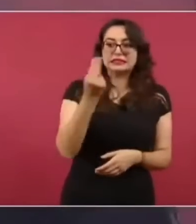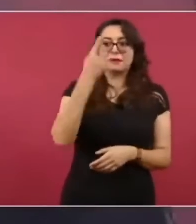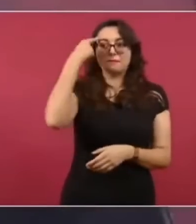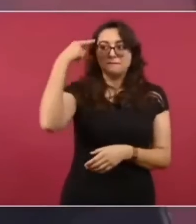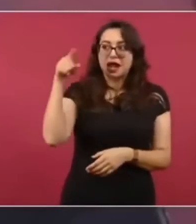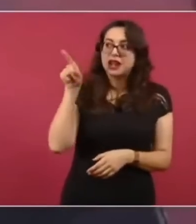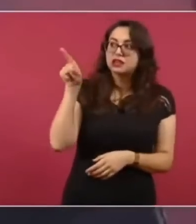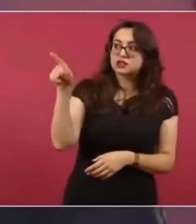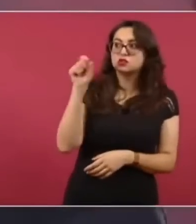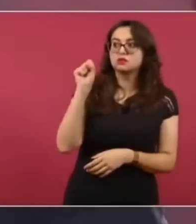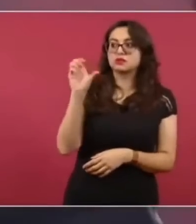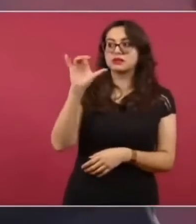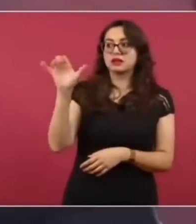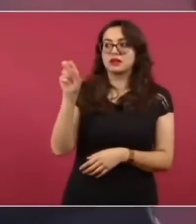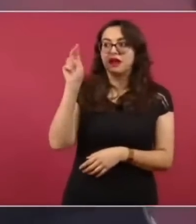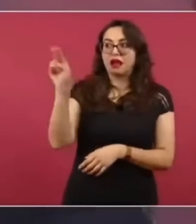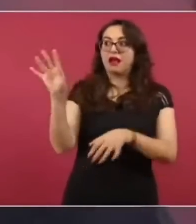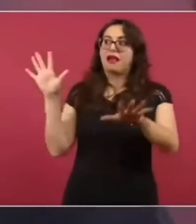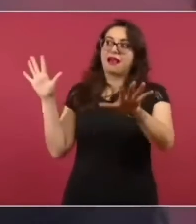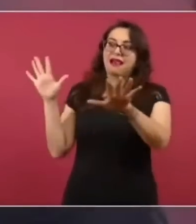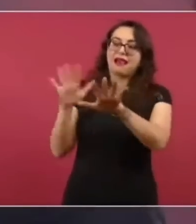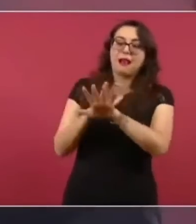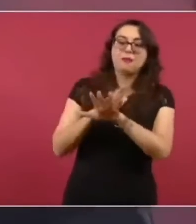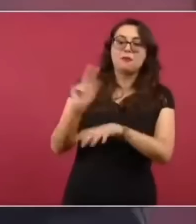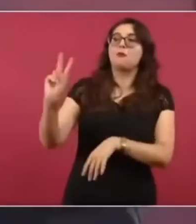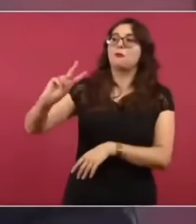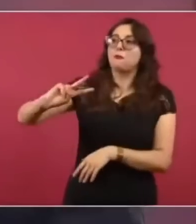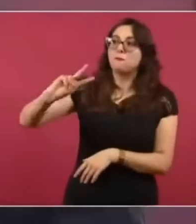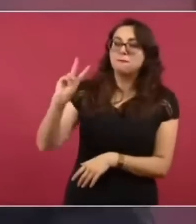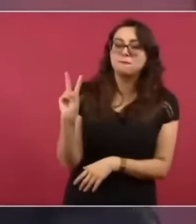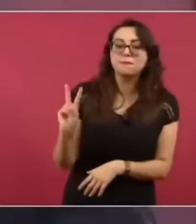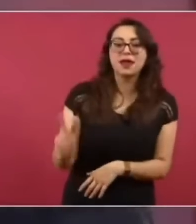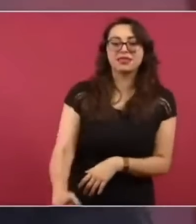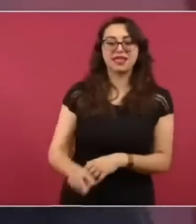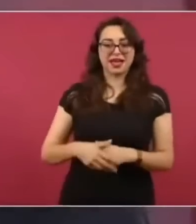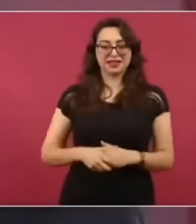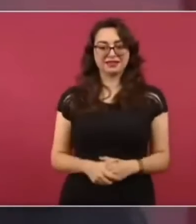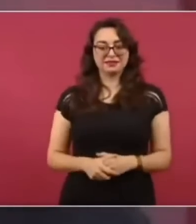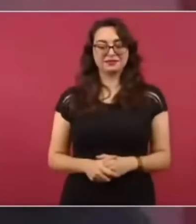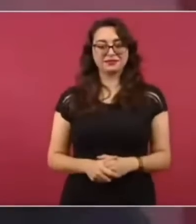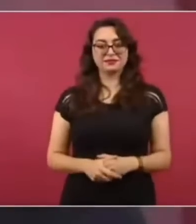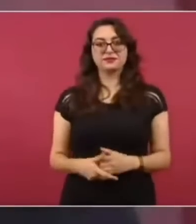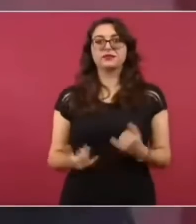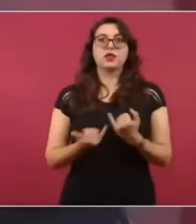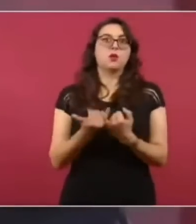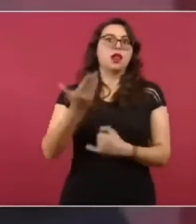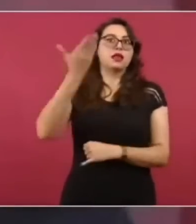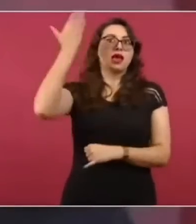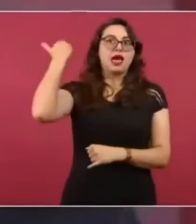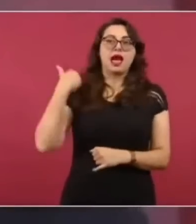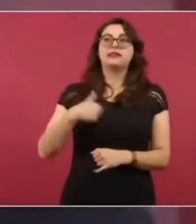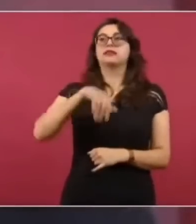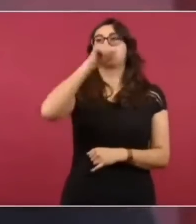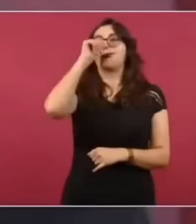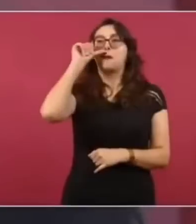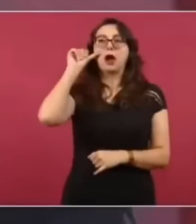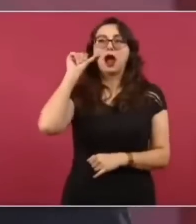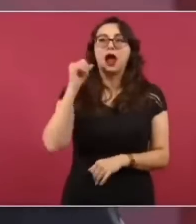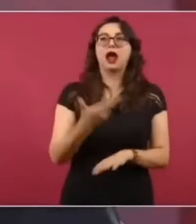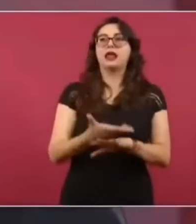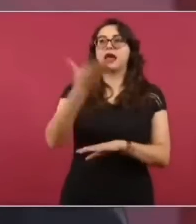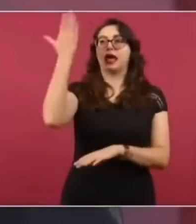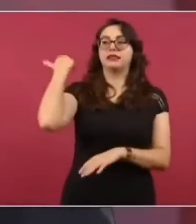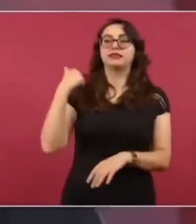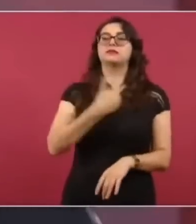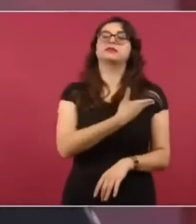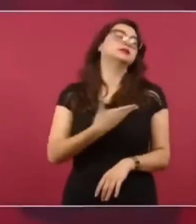ministros, como se hacía en la época del presidente Juárez, como se hacía en la época del presidente Lerdo, como lo